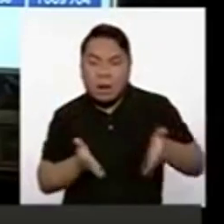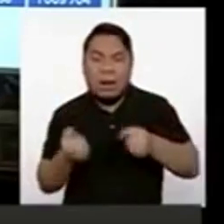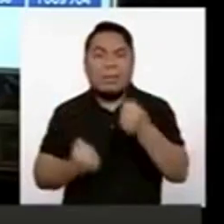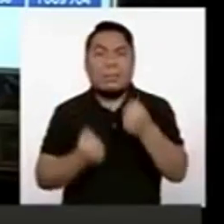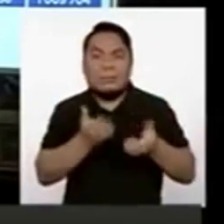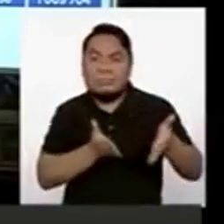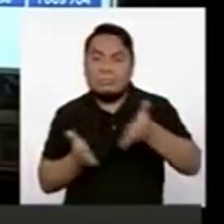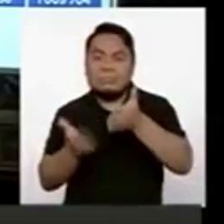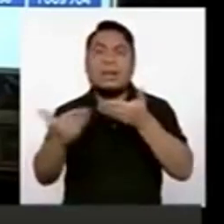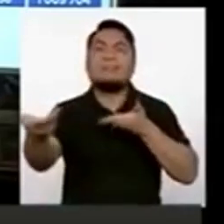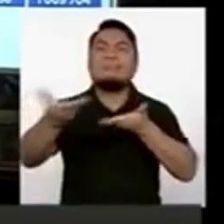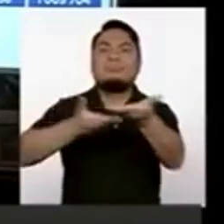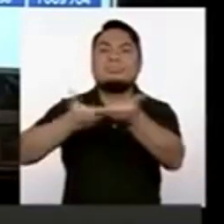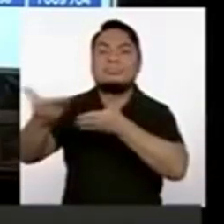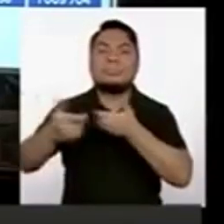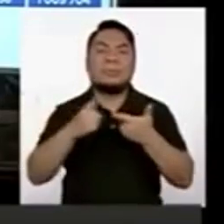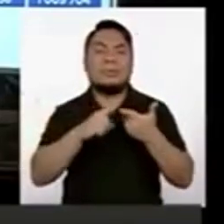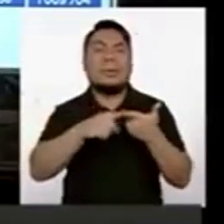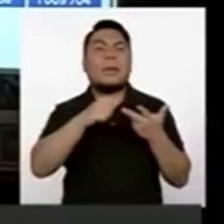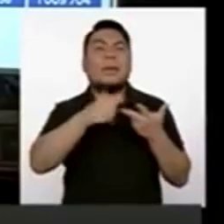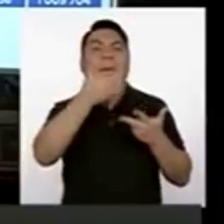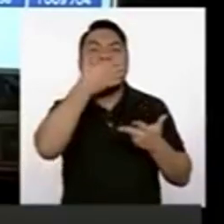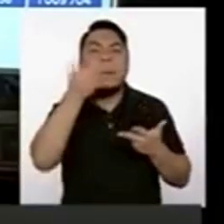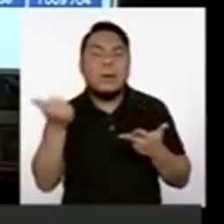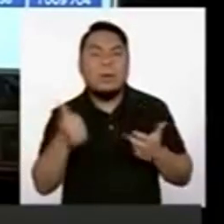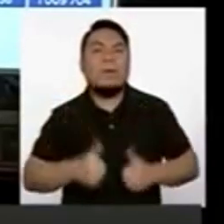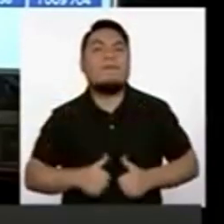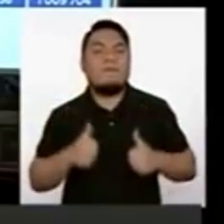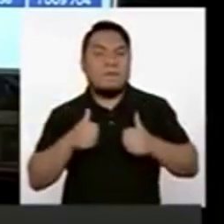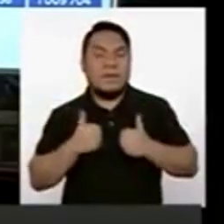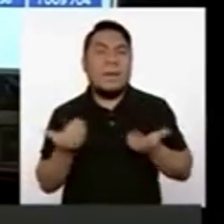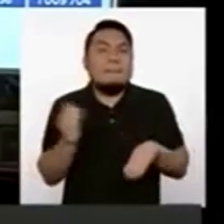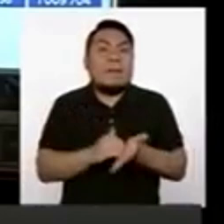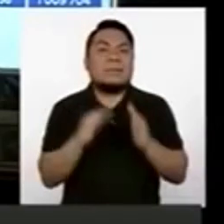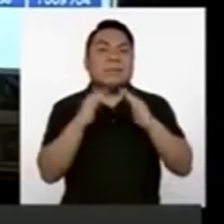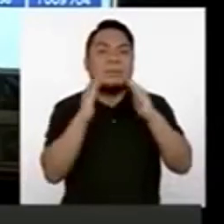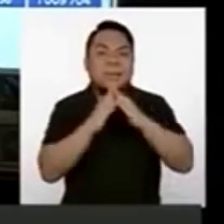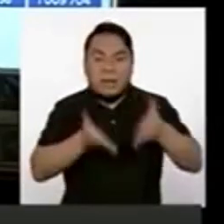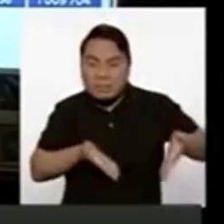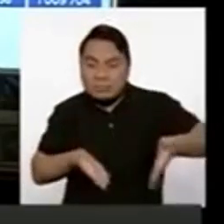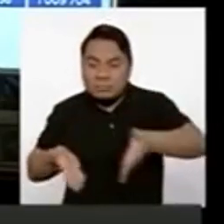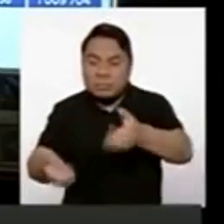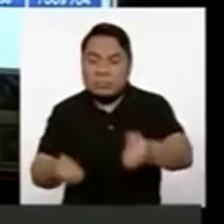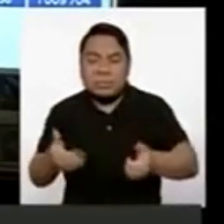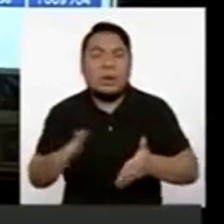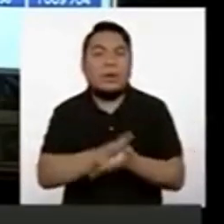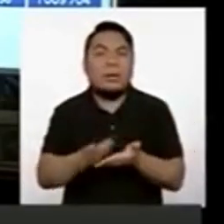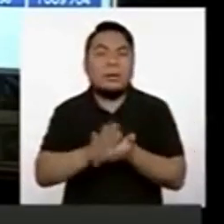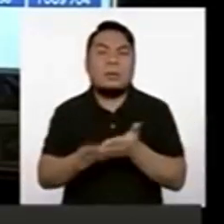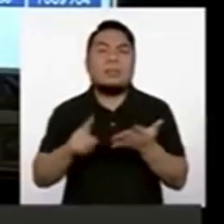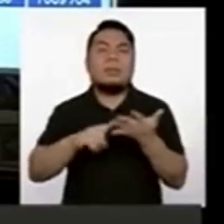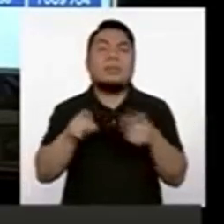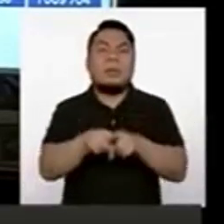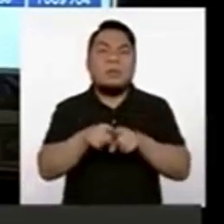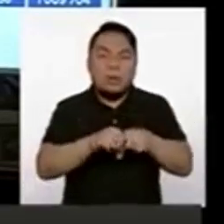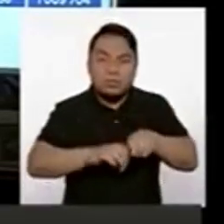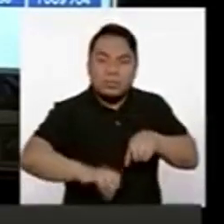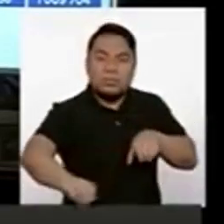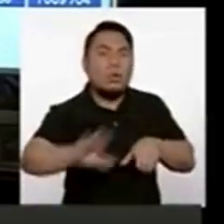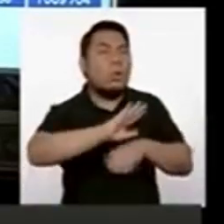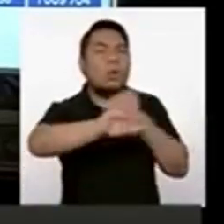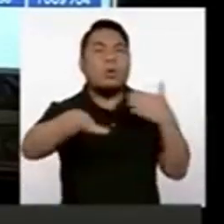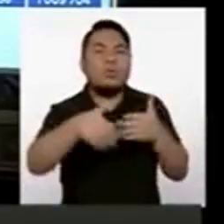para trasladarse, mejoren la calidad de vida con nuevas viviendas, con pistas y veredas, canales de regadío,